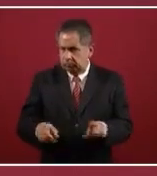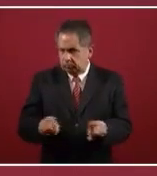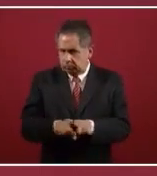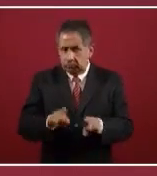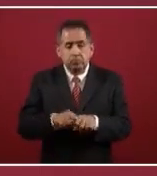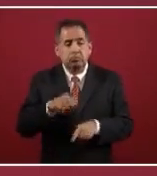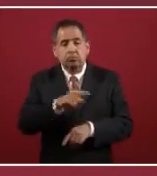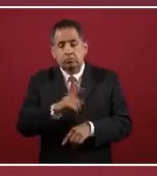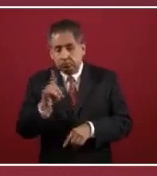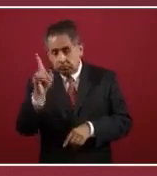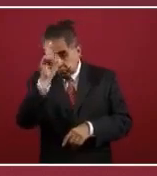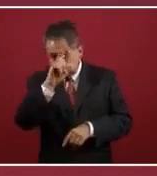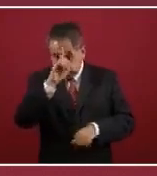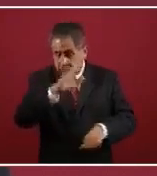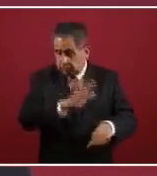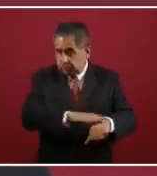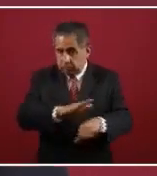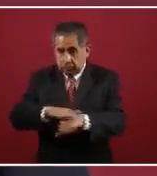la recomendación es